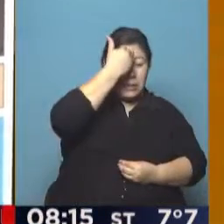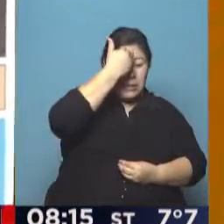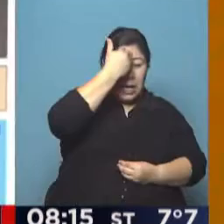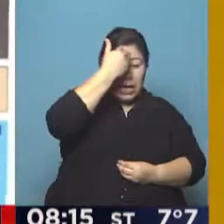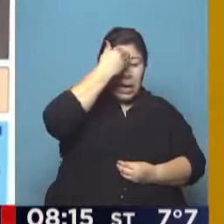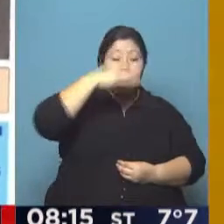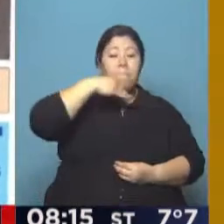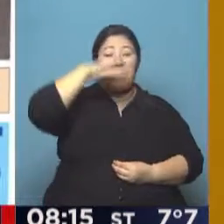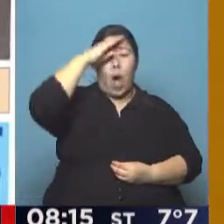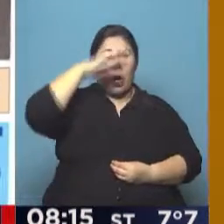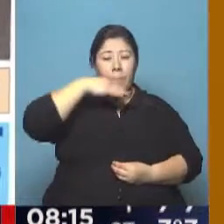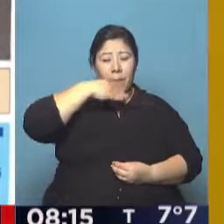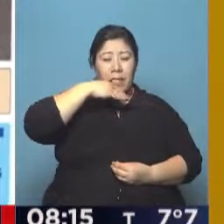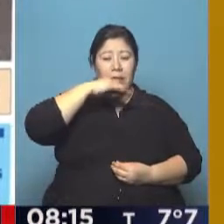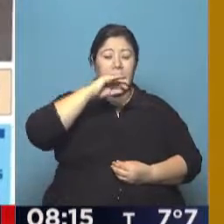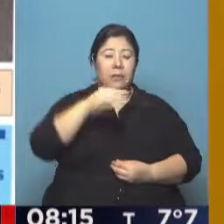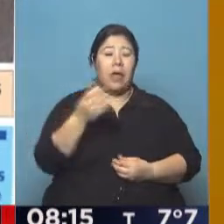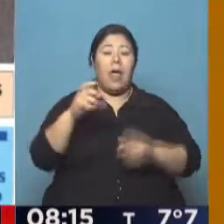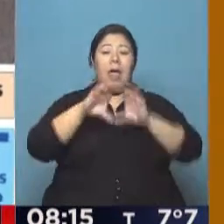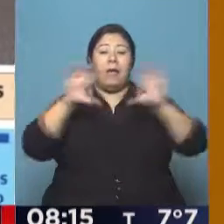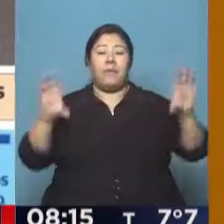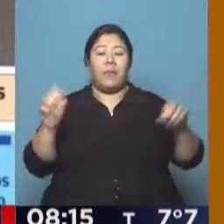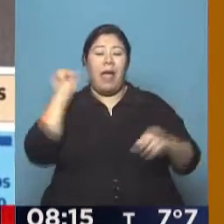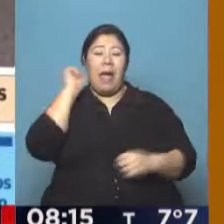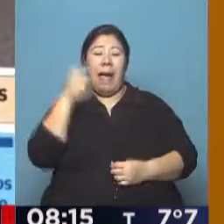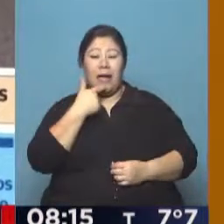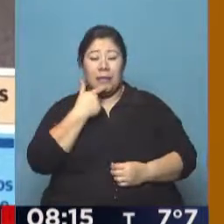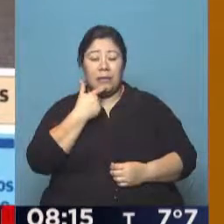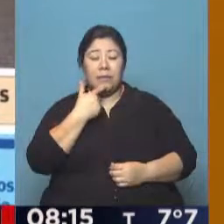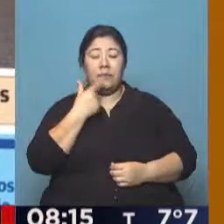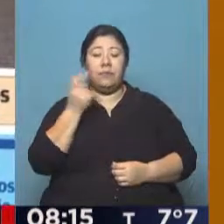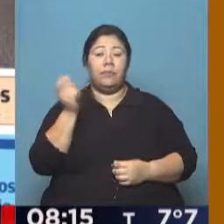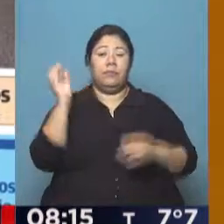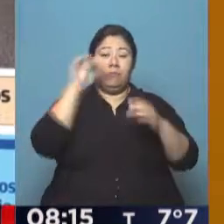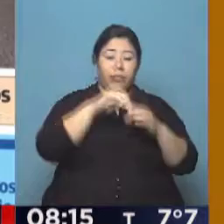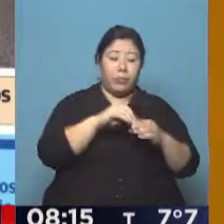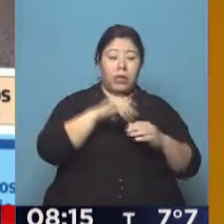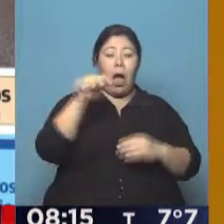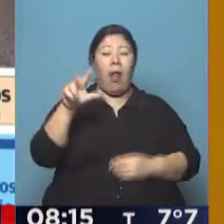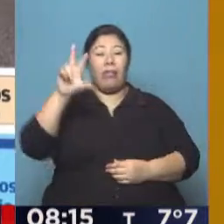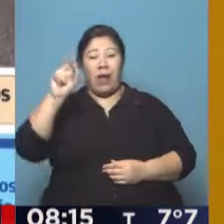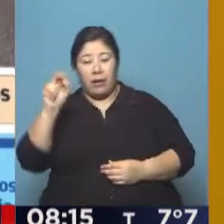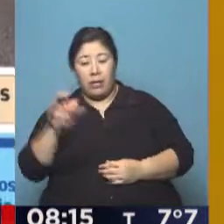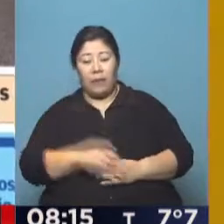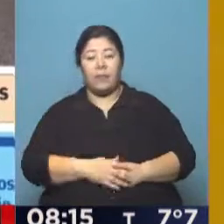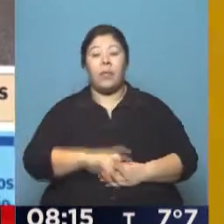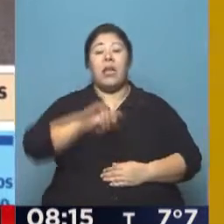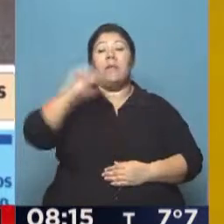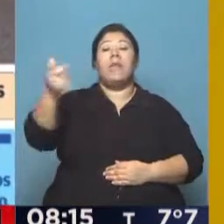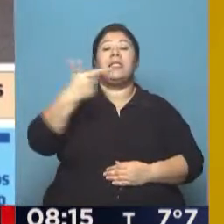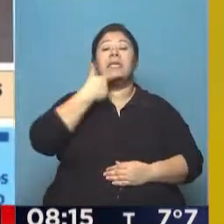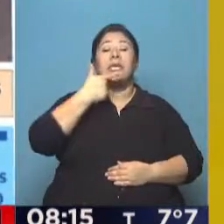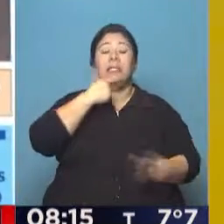fotografía del litoral. Por otra parte, el dengue, que preocupa. ¿Por qué? Porque inicia una campaña en el mes de septiembre. Van a